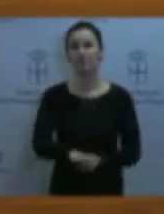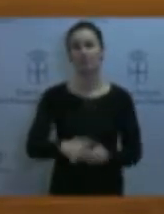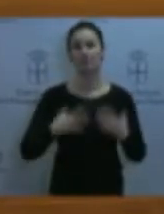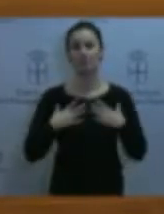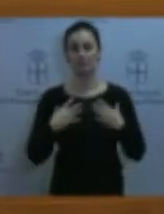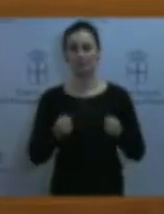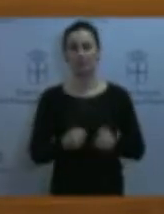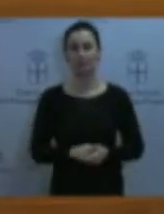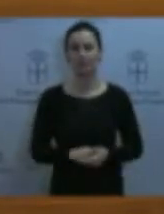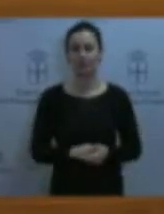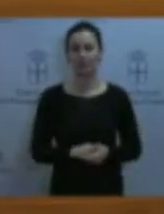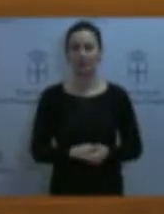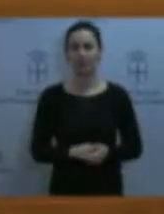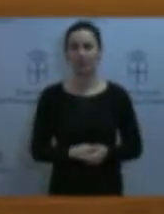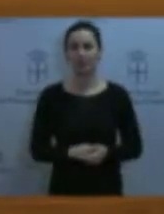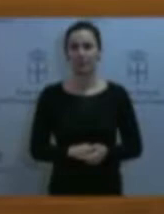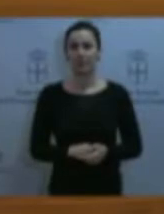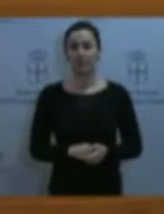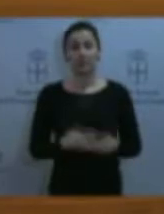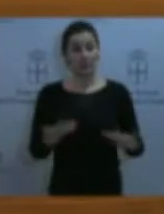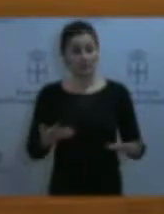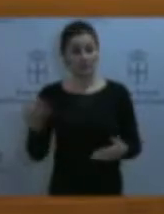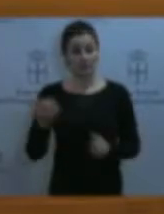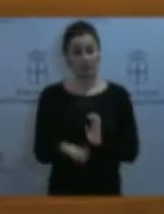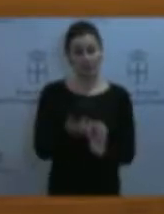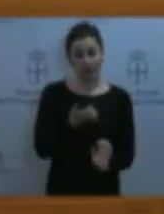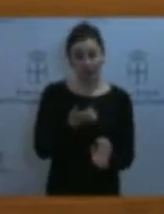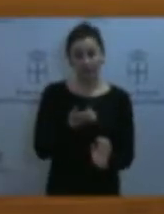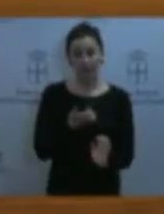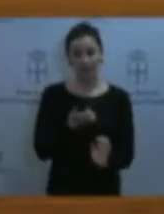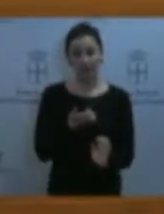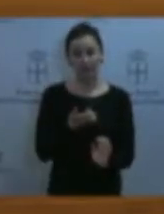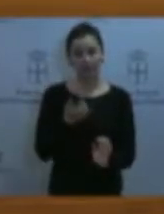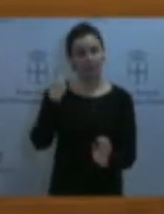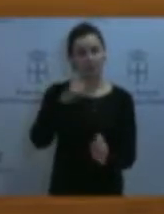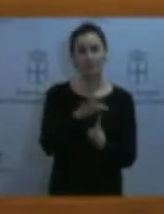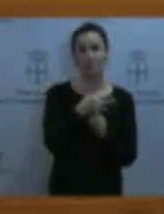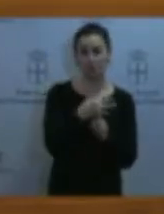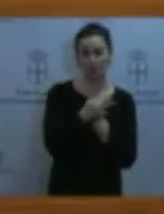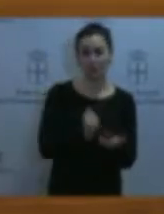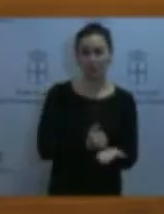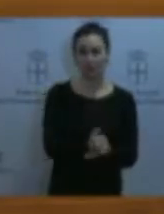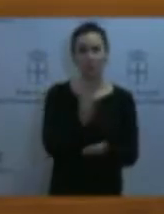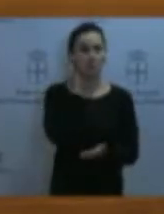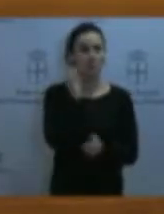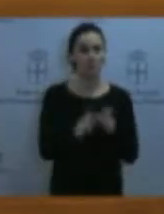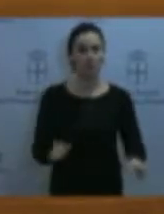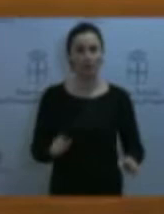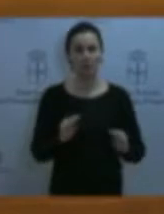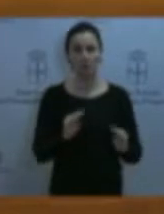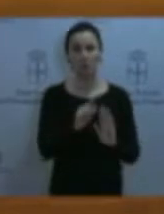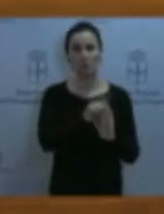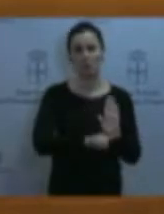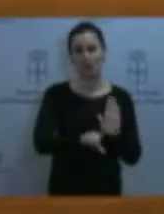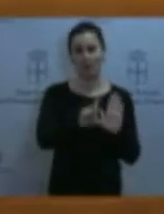Que se prevean las circunstancias concretas de las mujeres de las zonas rurales en las actividades del marco de esta ley, que se cuente con ellas en la elaboración de